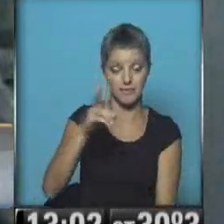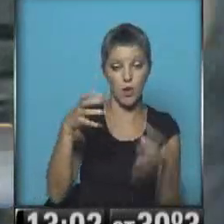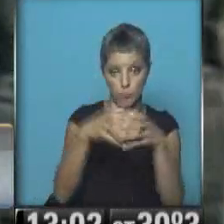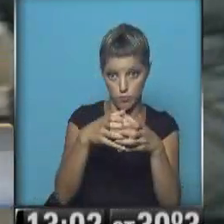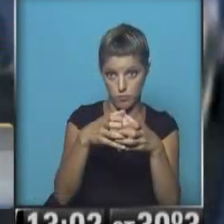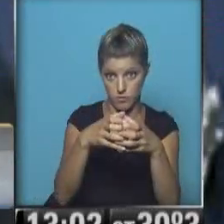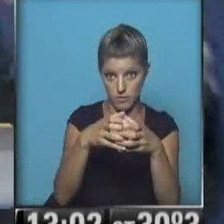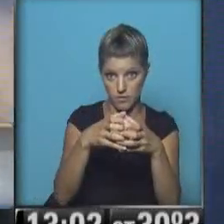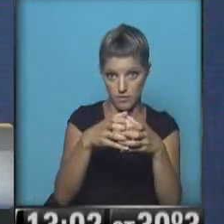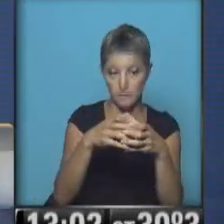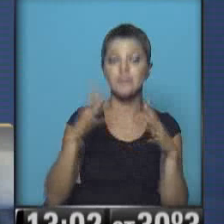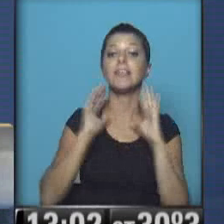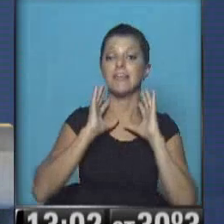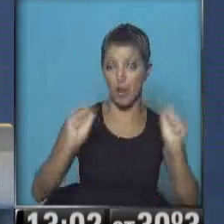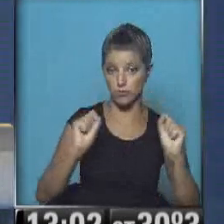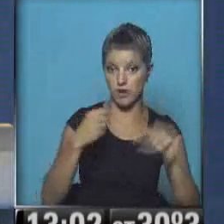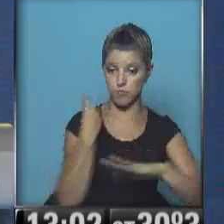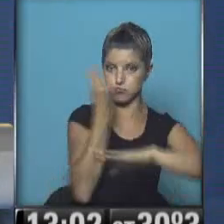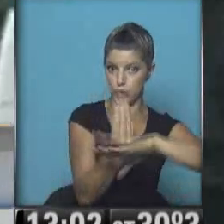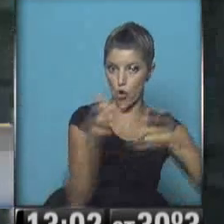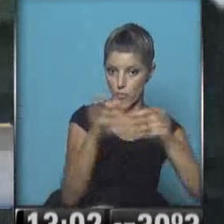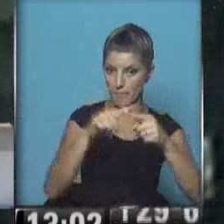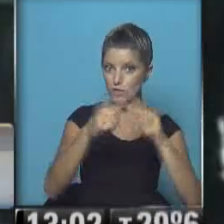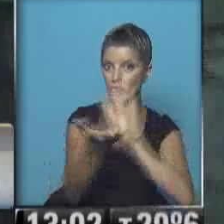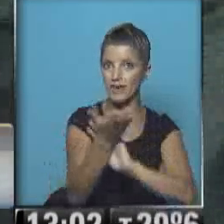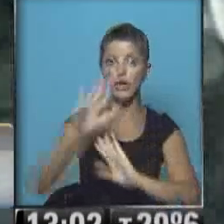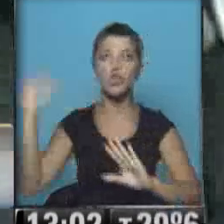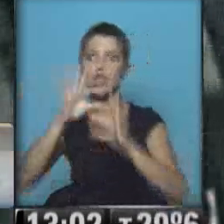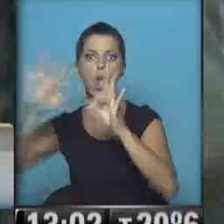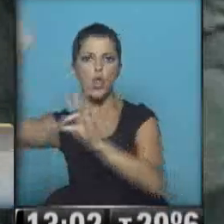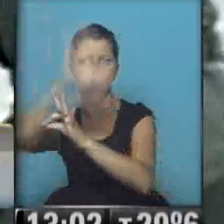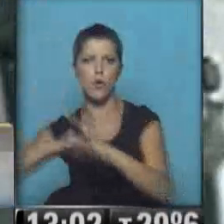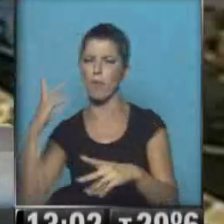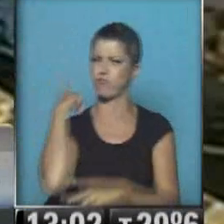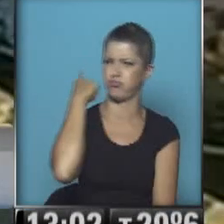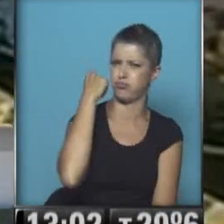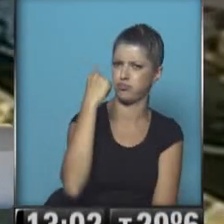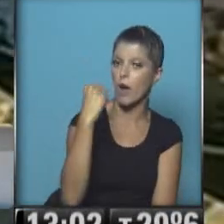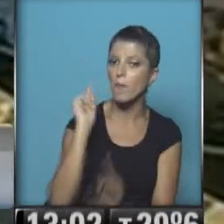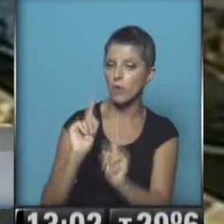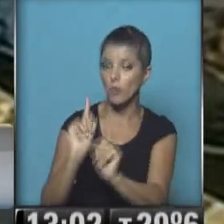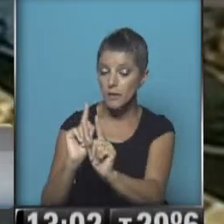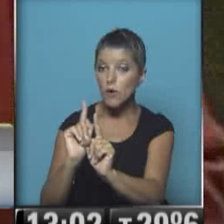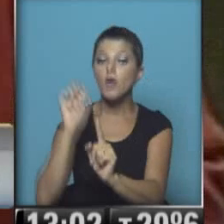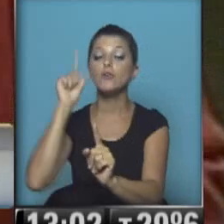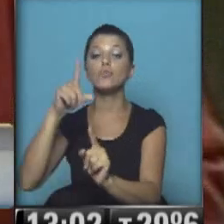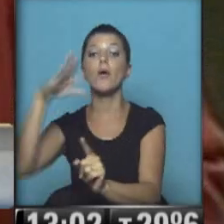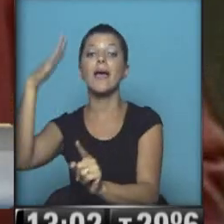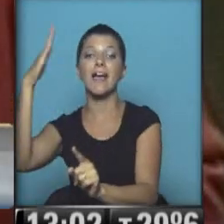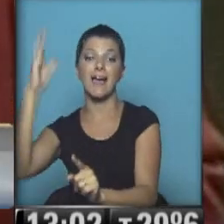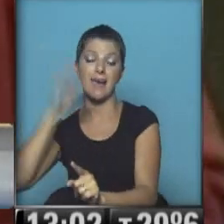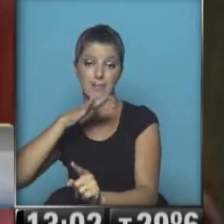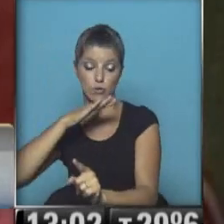FPÖ llegó al poder con la derecha, se produjo en toda Europa un clamor de protesta y los 14 socios de Austria en la